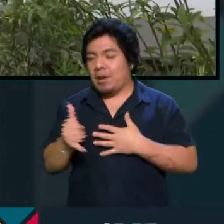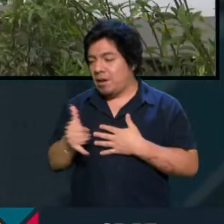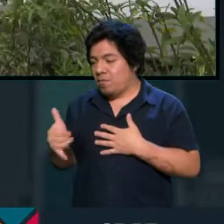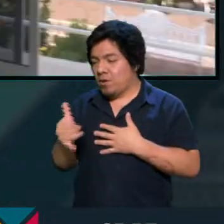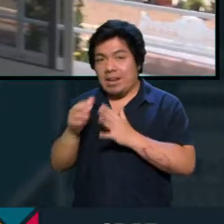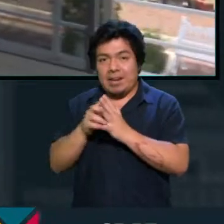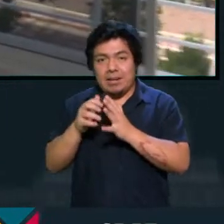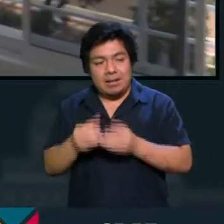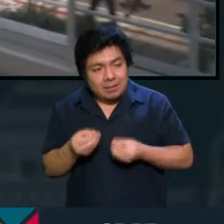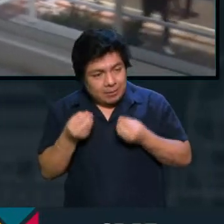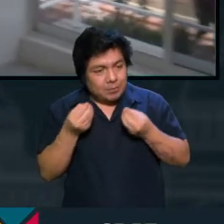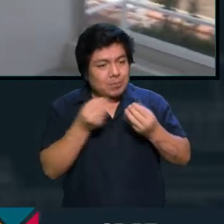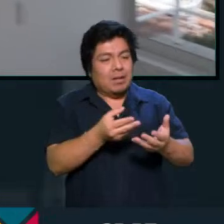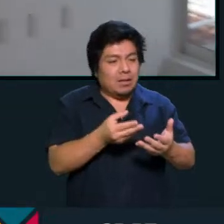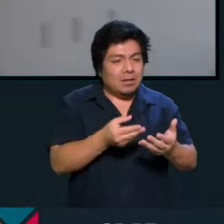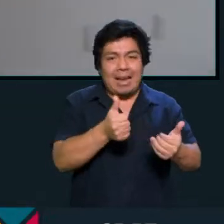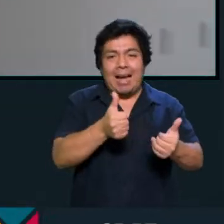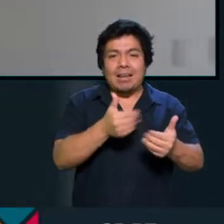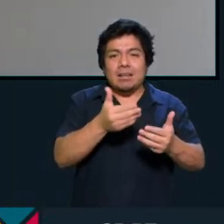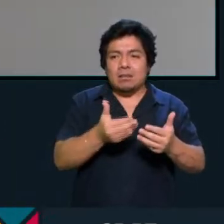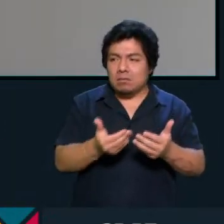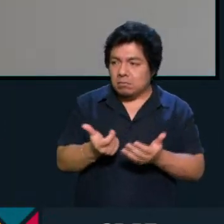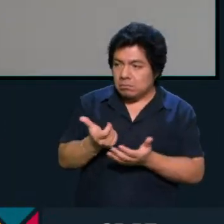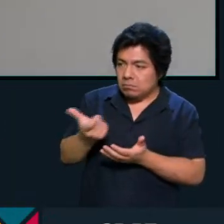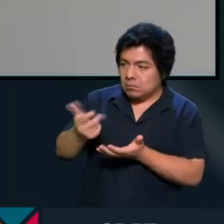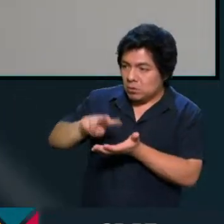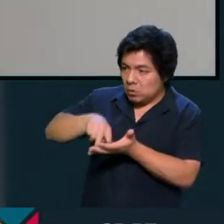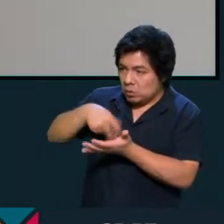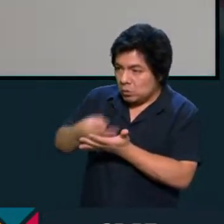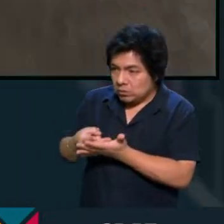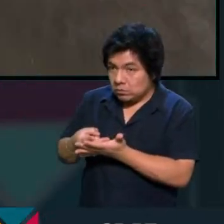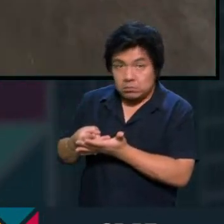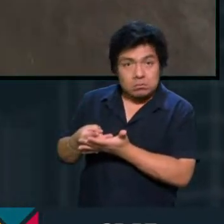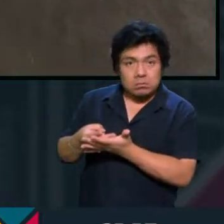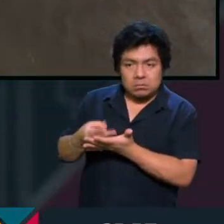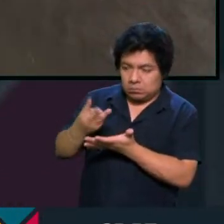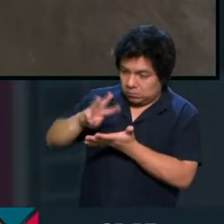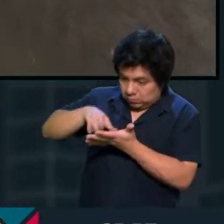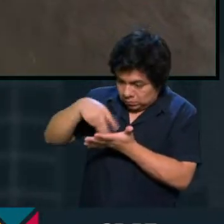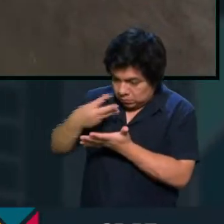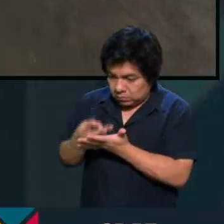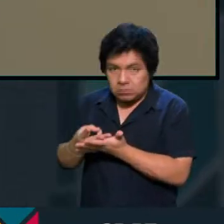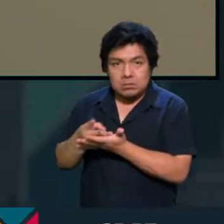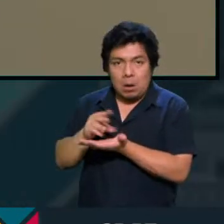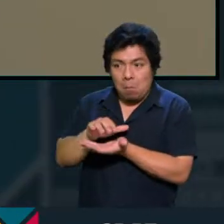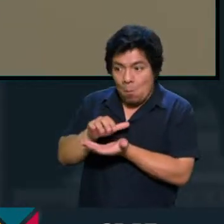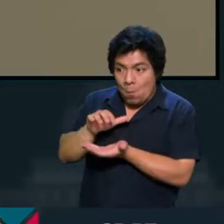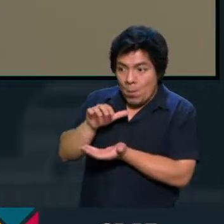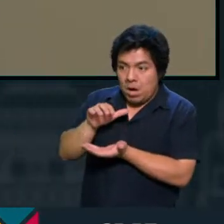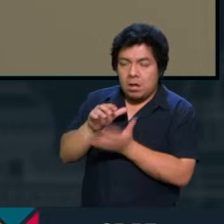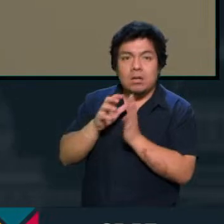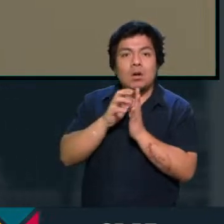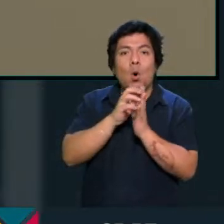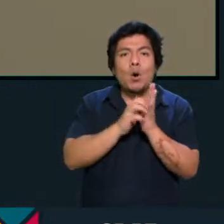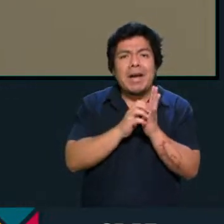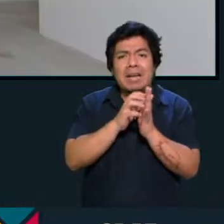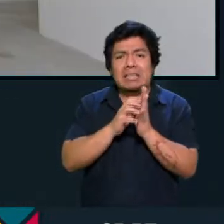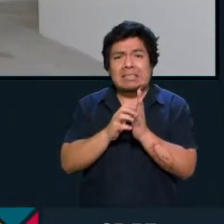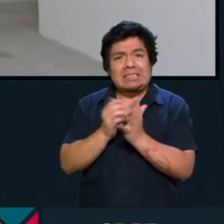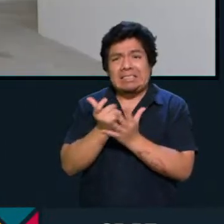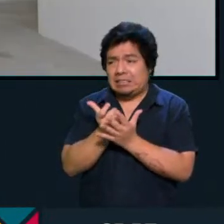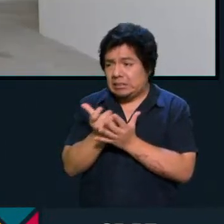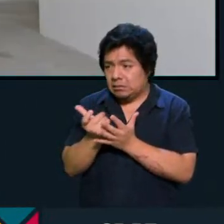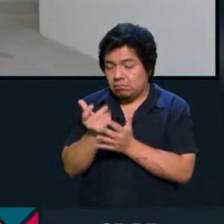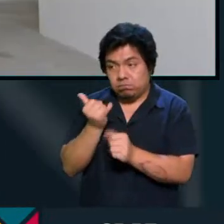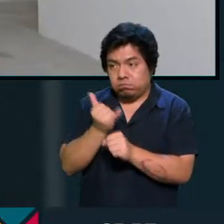Infonavit, terminabas pagando 2 o 3 veces el valor del crédito. Entonces había créditos que se volvían